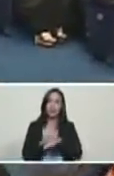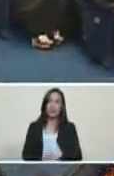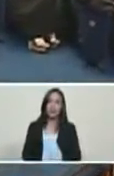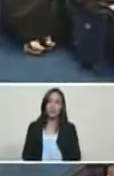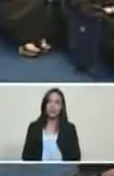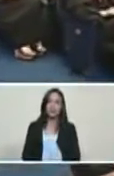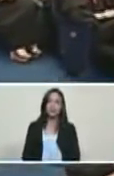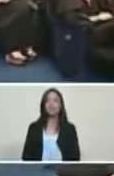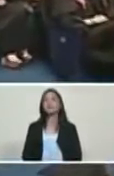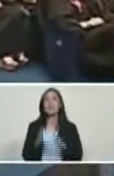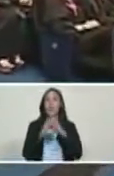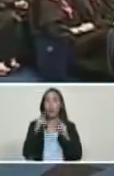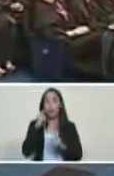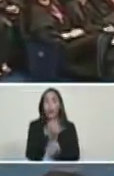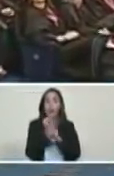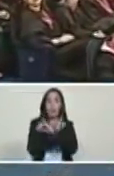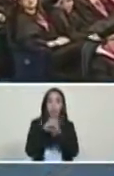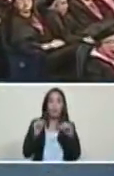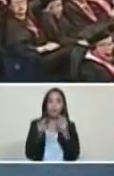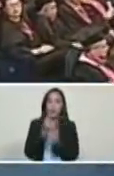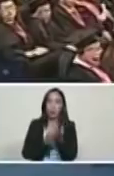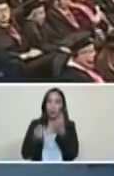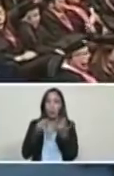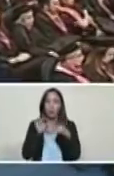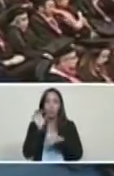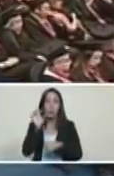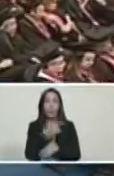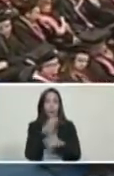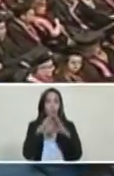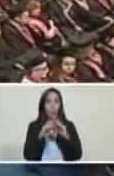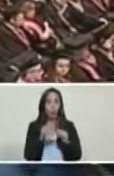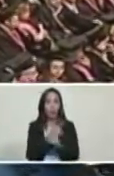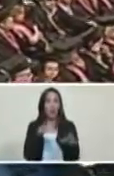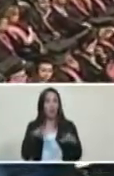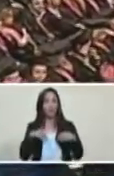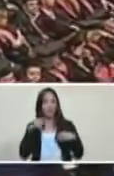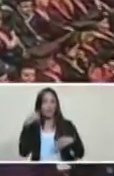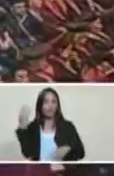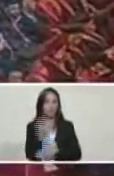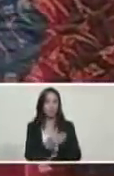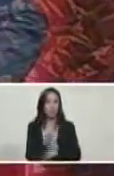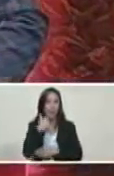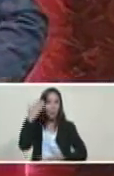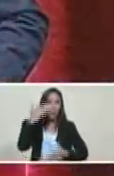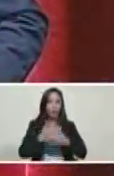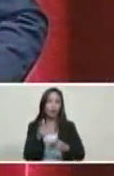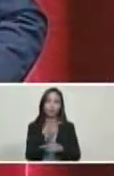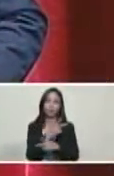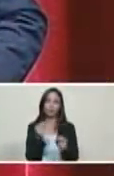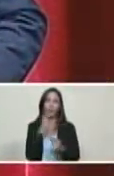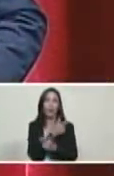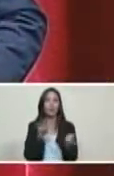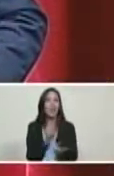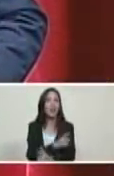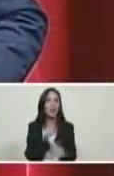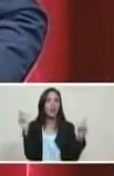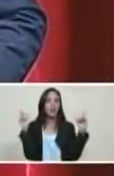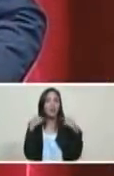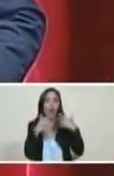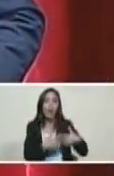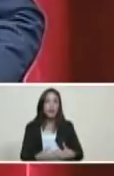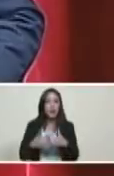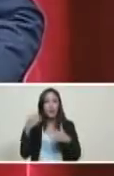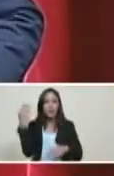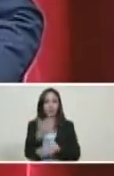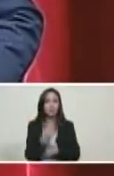país que no acepta ser sancionado ni bloqueado por ningún imperio del mundo.